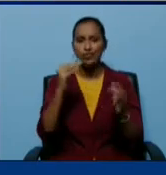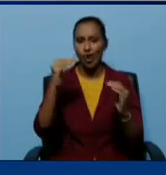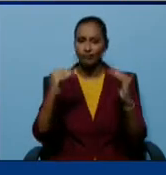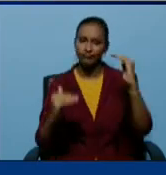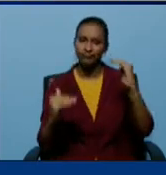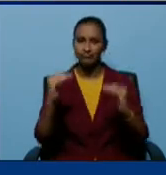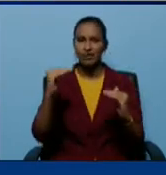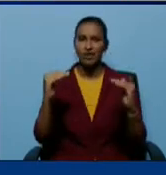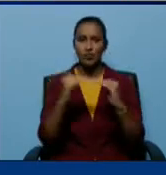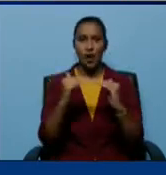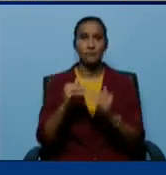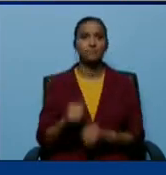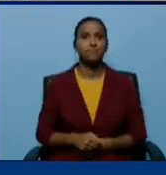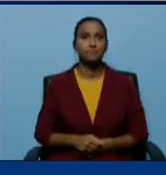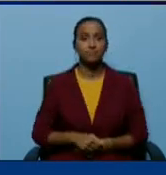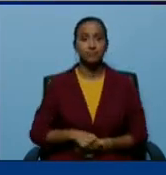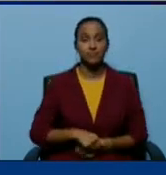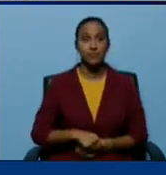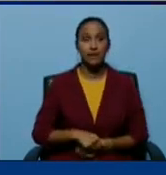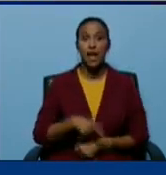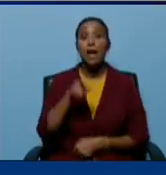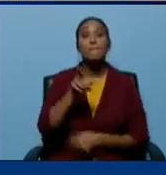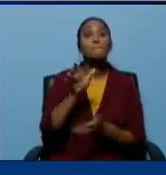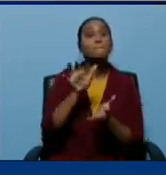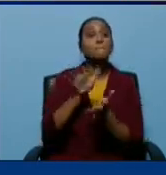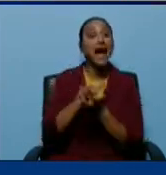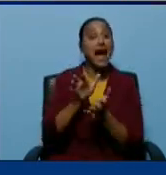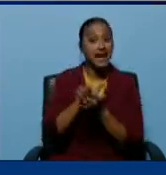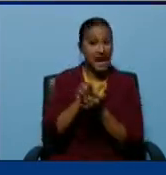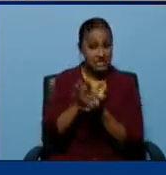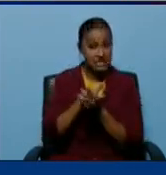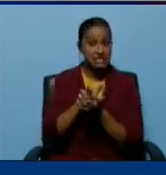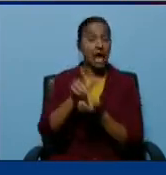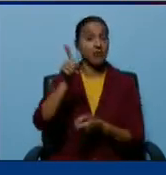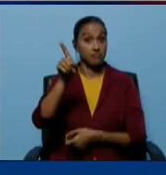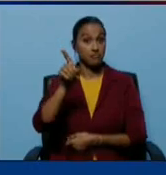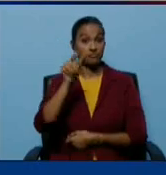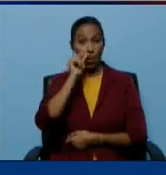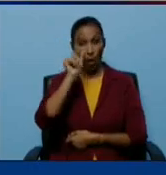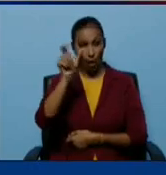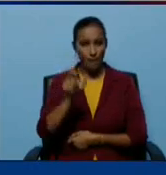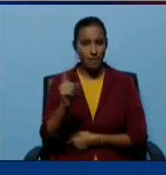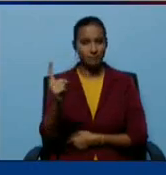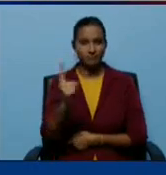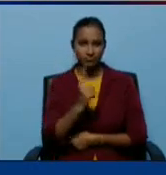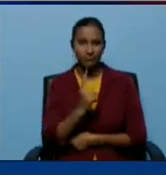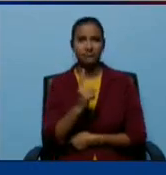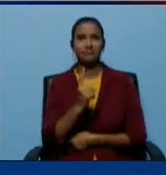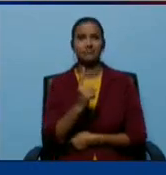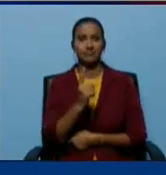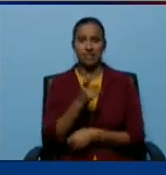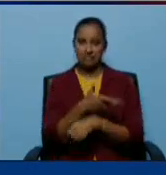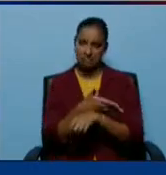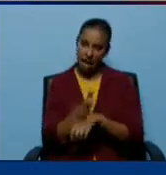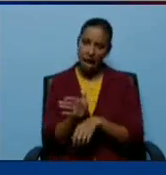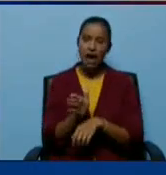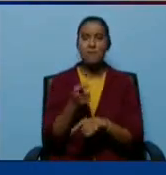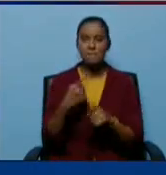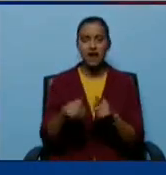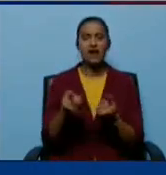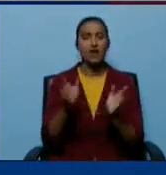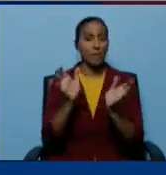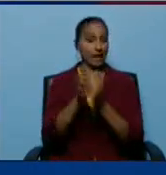En Margarita, Alexandre, lo que está llegando ahorita, llegó tarde. Un aplauso a Margarita. Tremenda